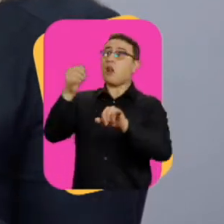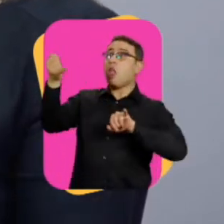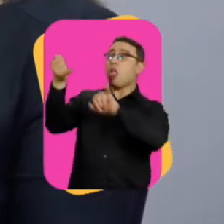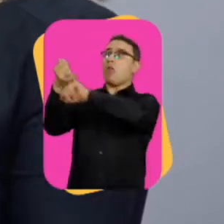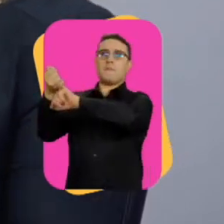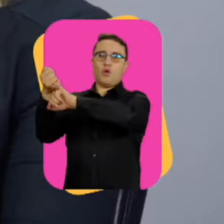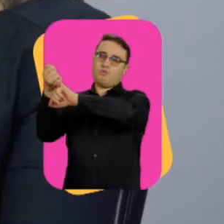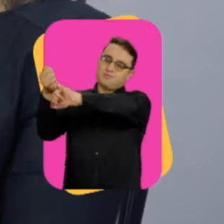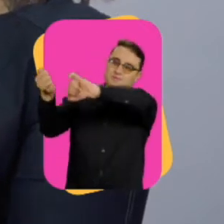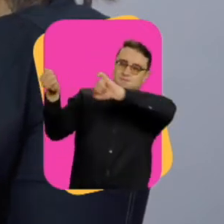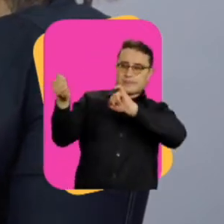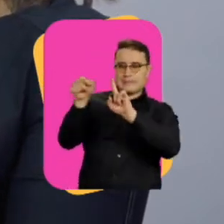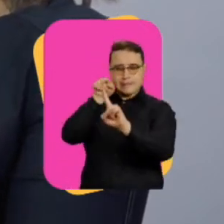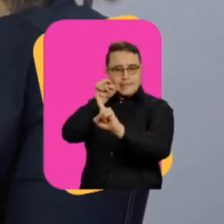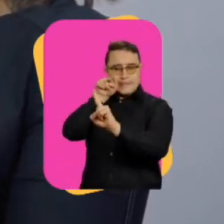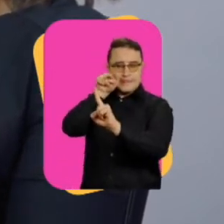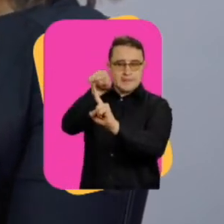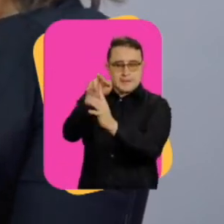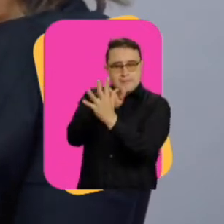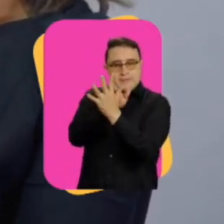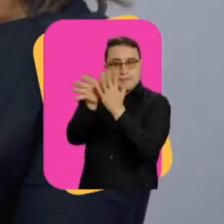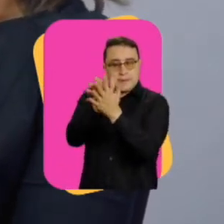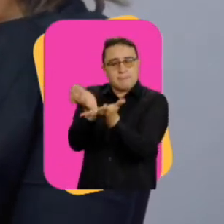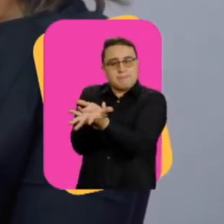eso nos mantenemos